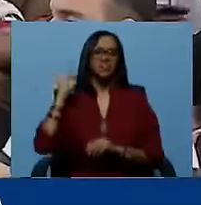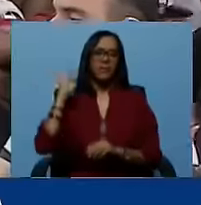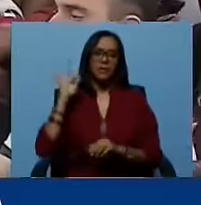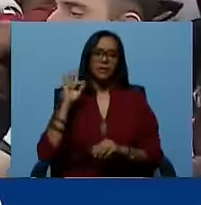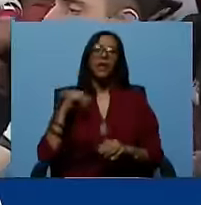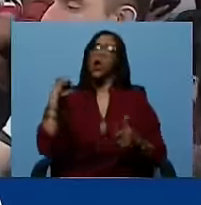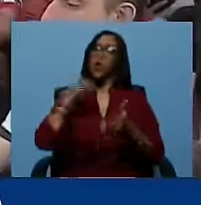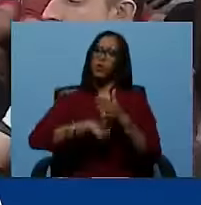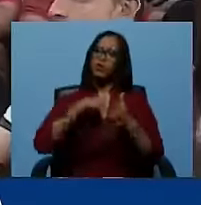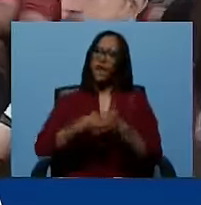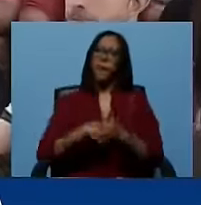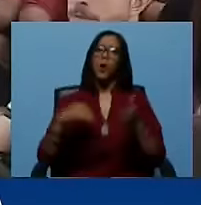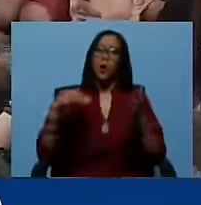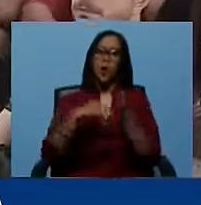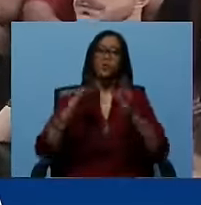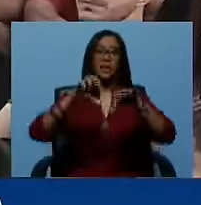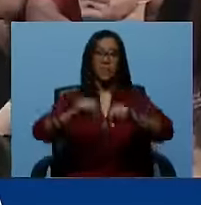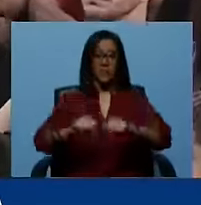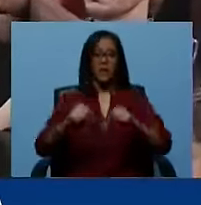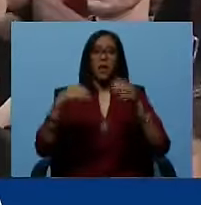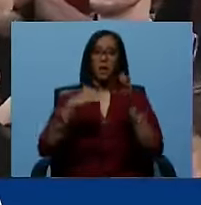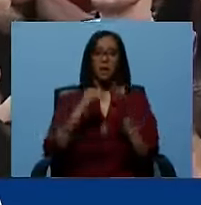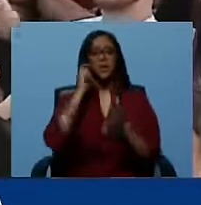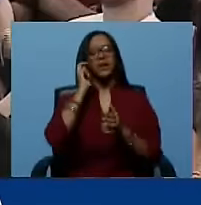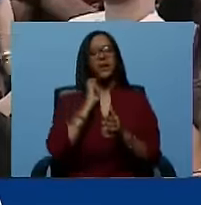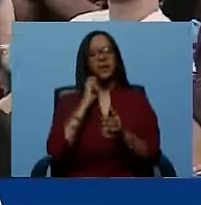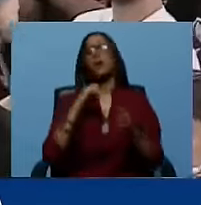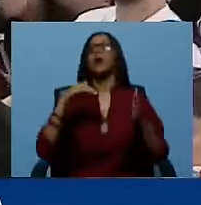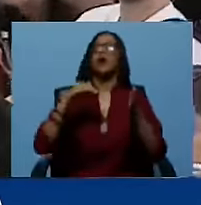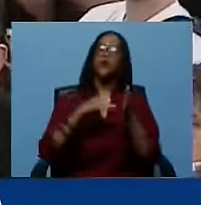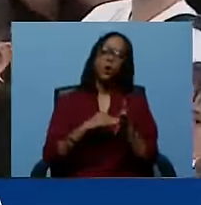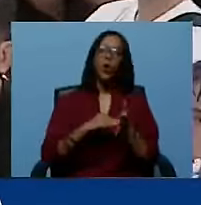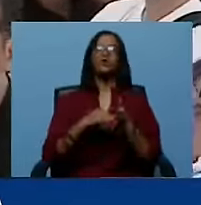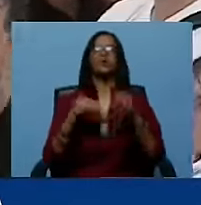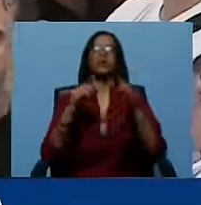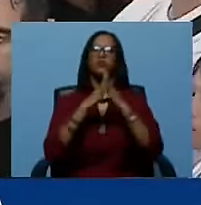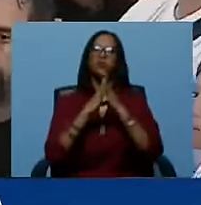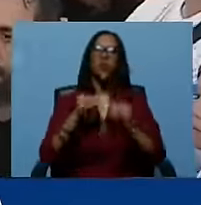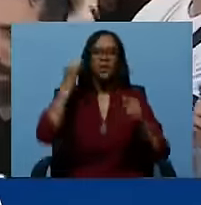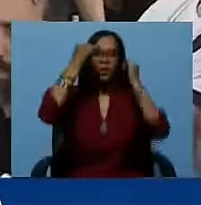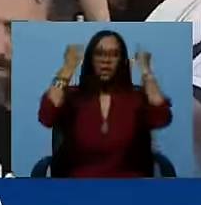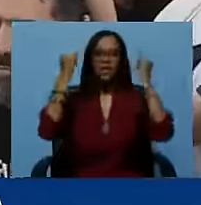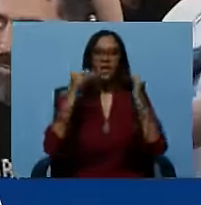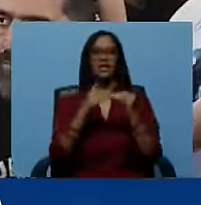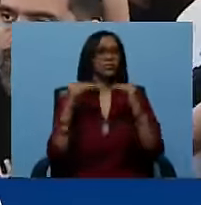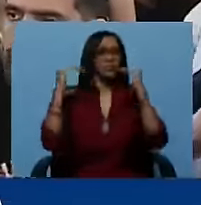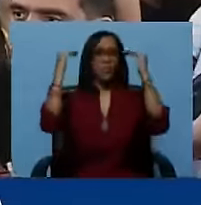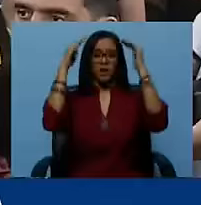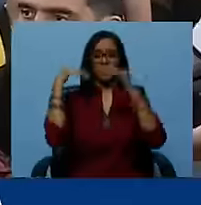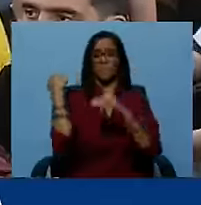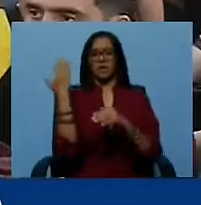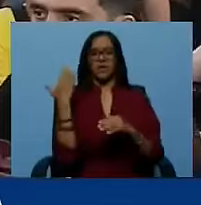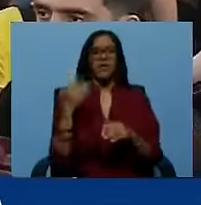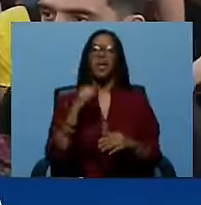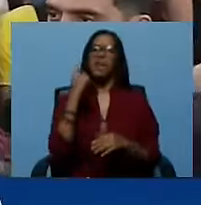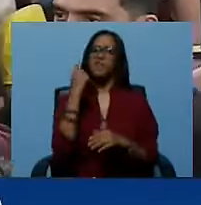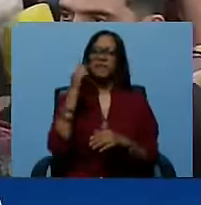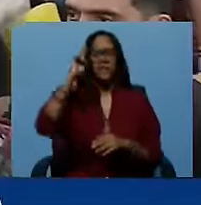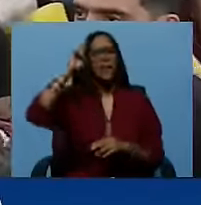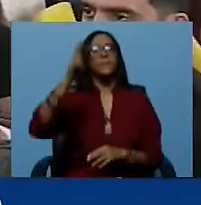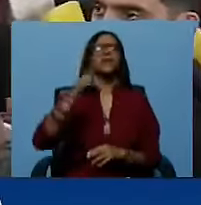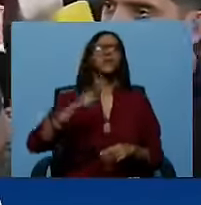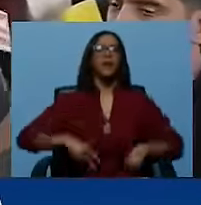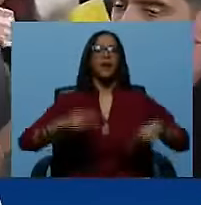imperialismo, contra el fascismo, contra el sionismo, contra toda ideología supremacista que irrespete la vida y